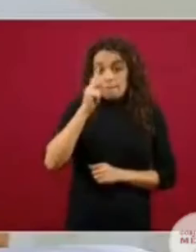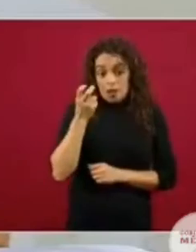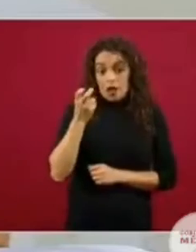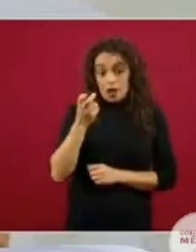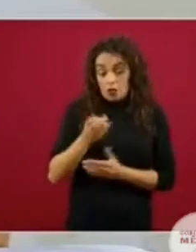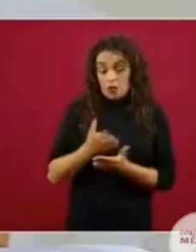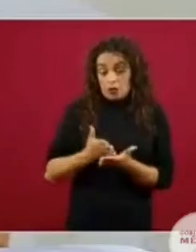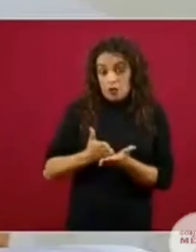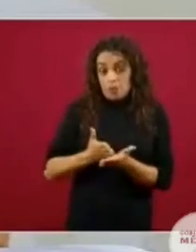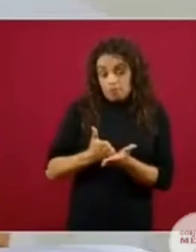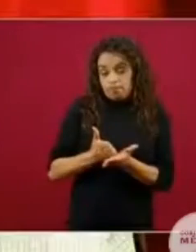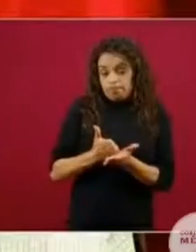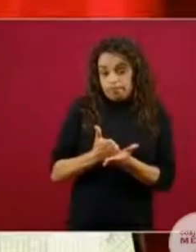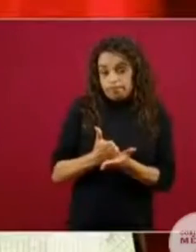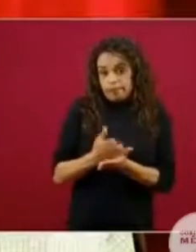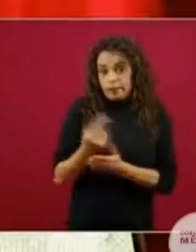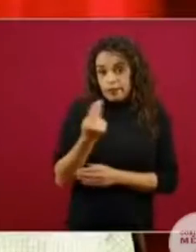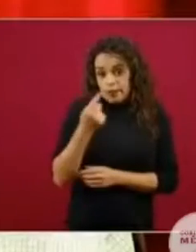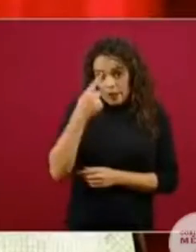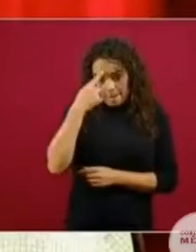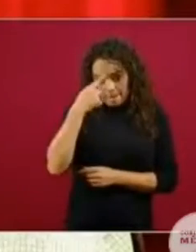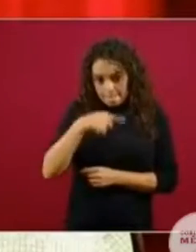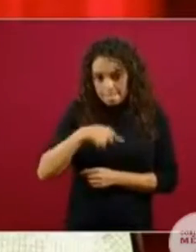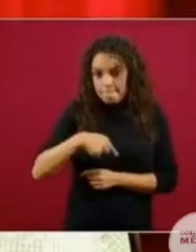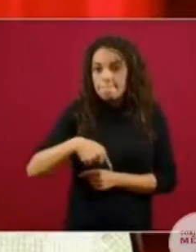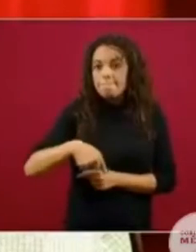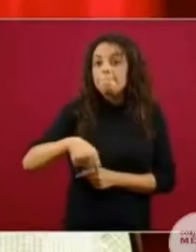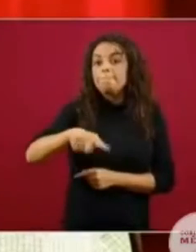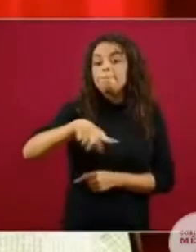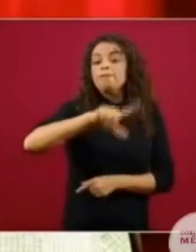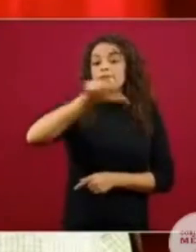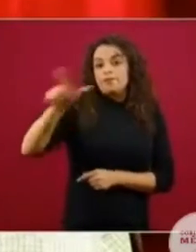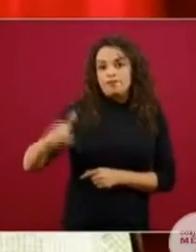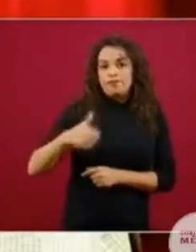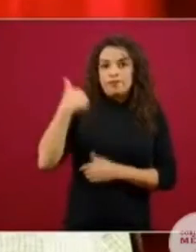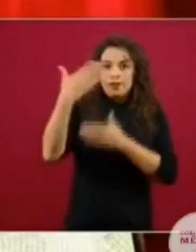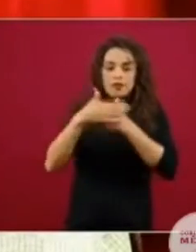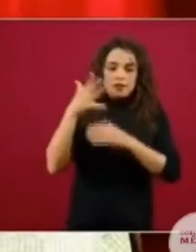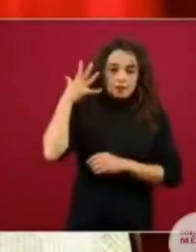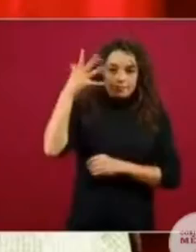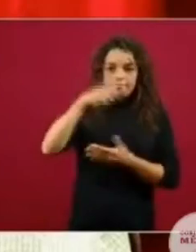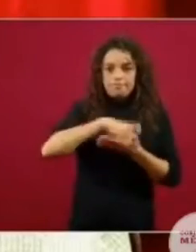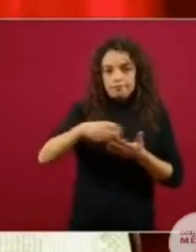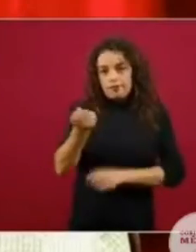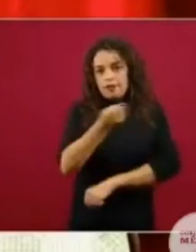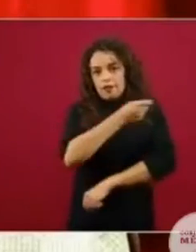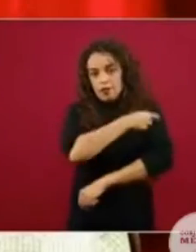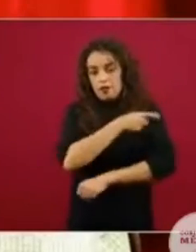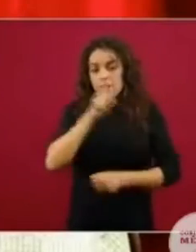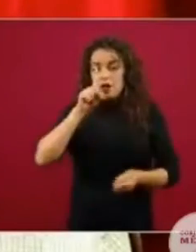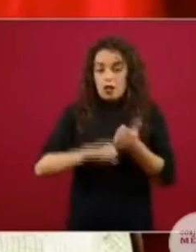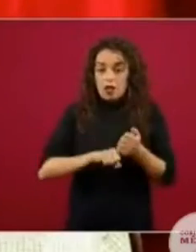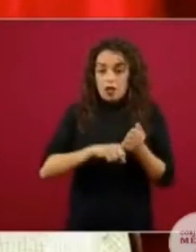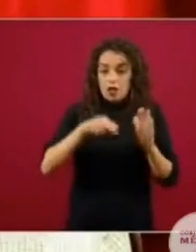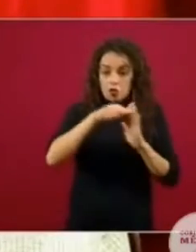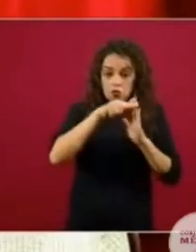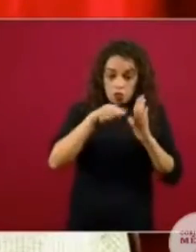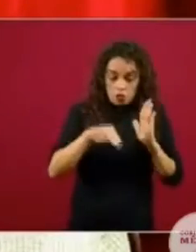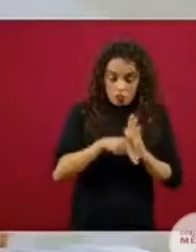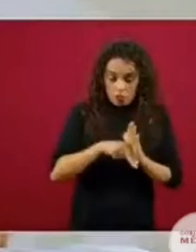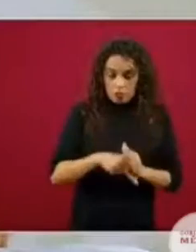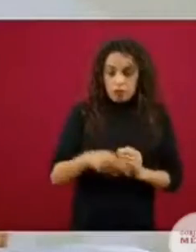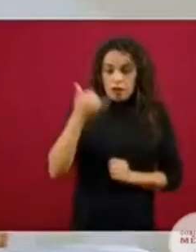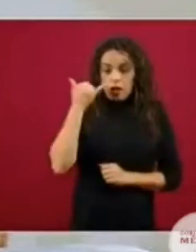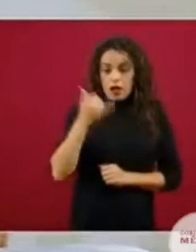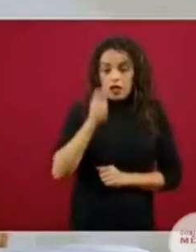seguimos y josie lou por por normatividad y por claridad de todo lo que se